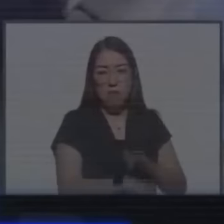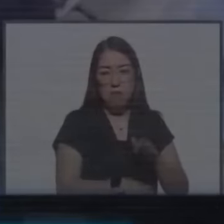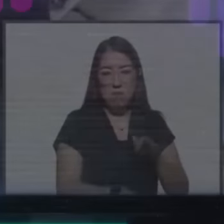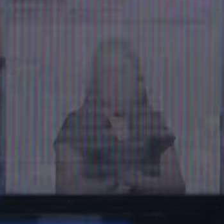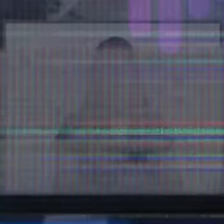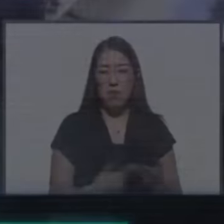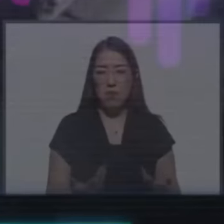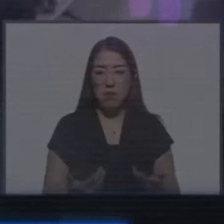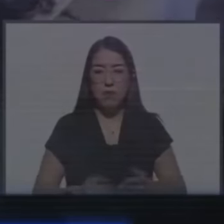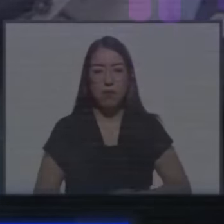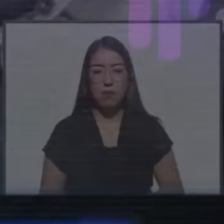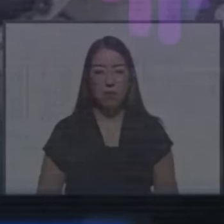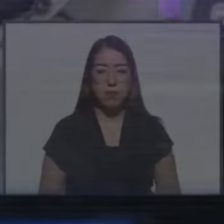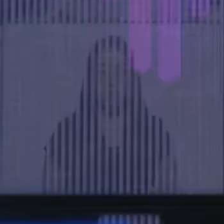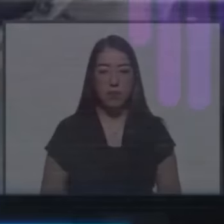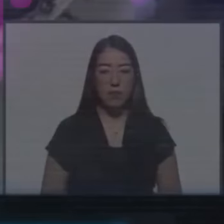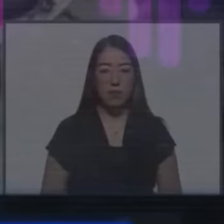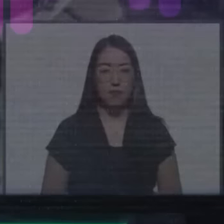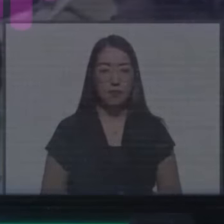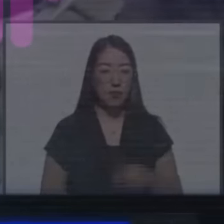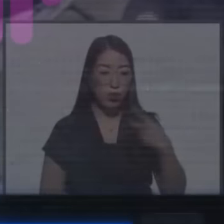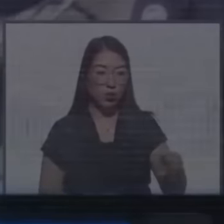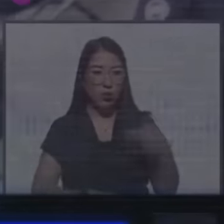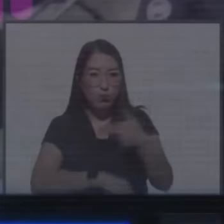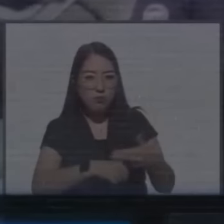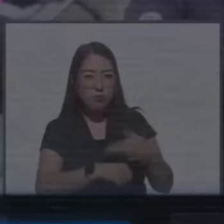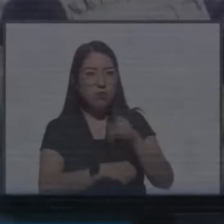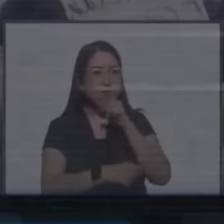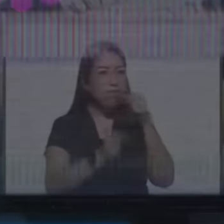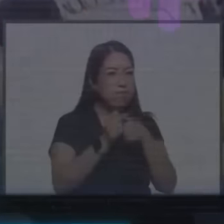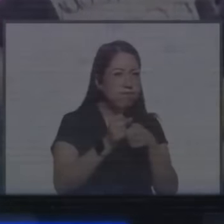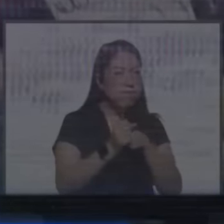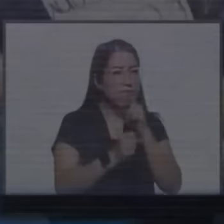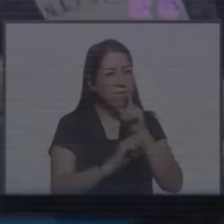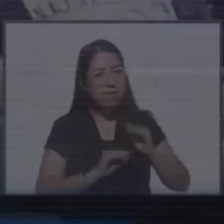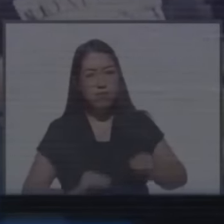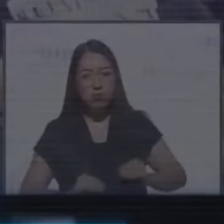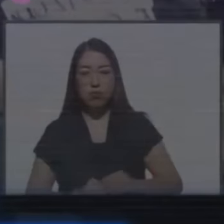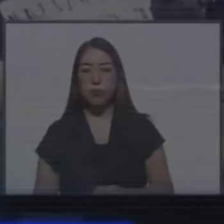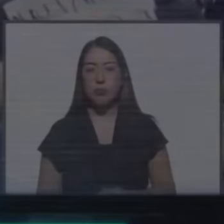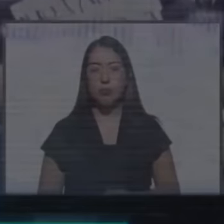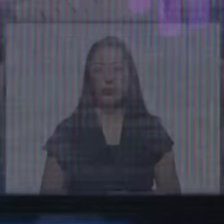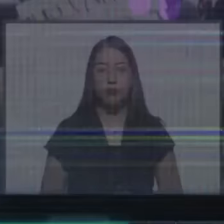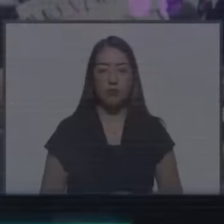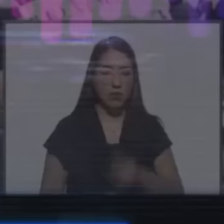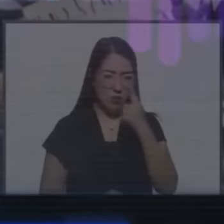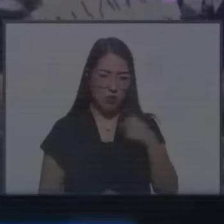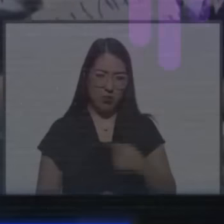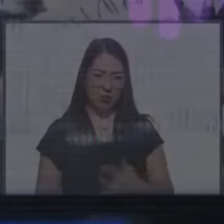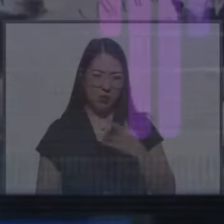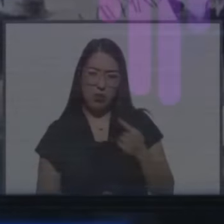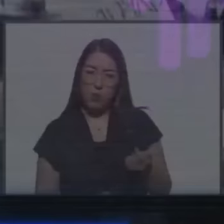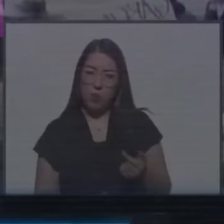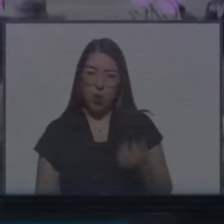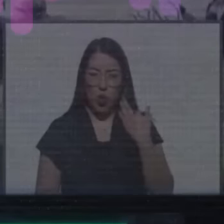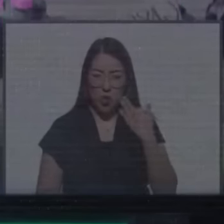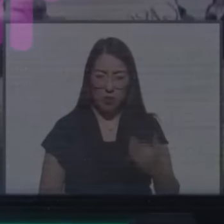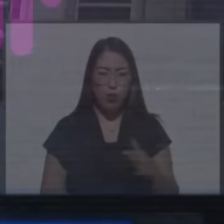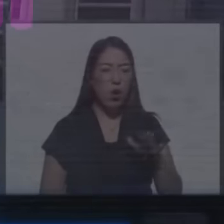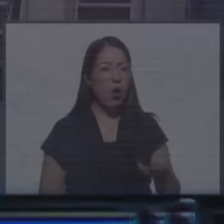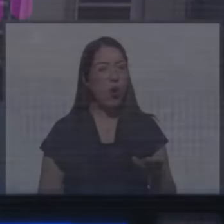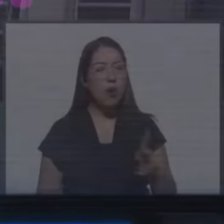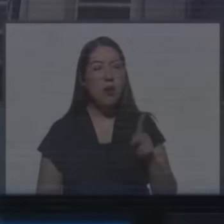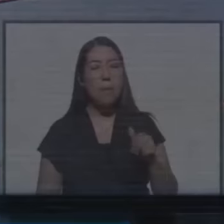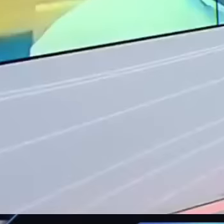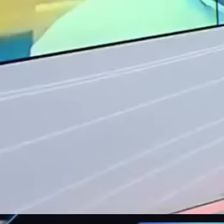él un monstruo, guardaron sus expedientes criminales, los ocultaron. Así que, Paco, lo que le den para mí es poco, Angelica. Así es. Y en ese sentido,